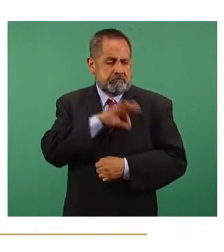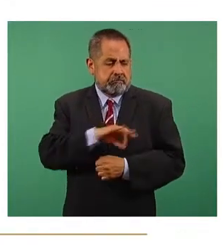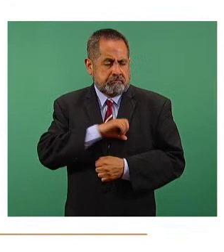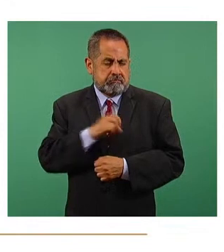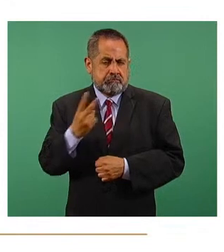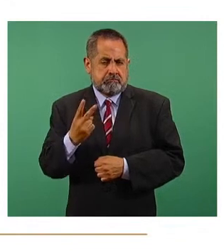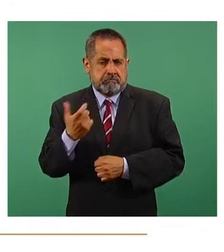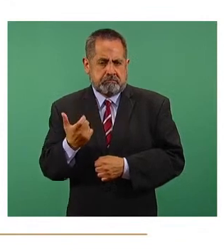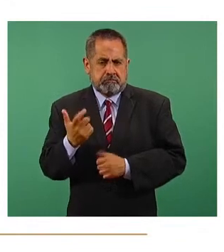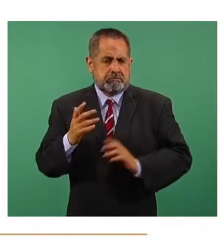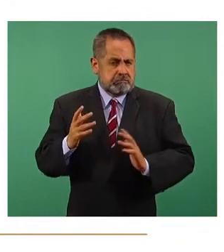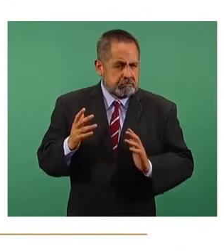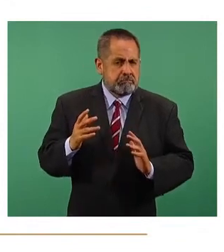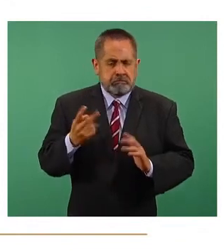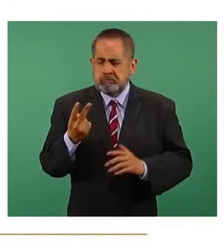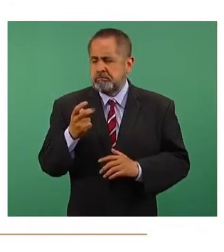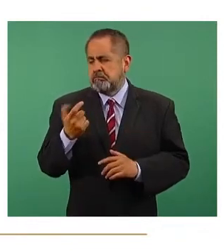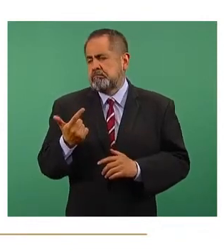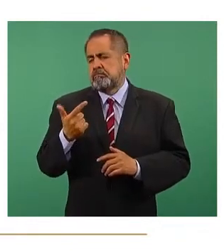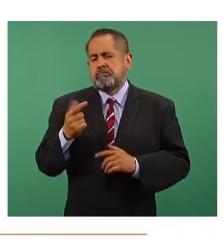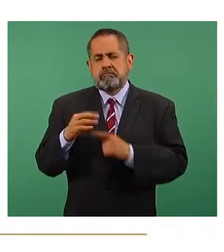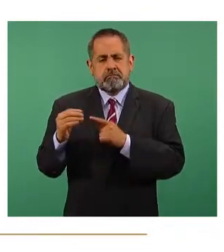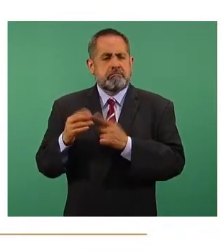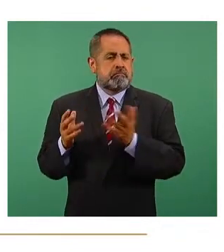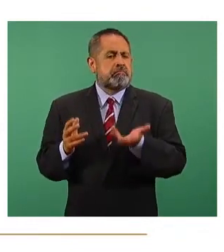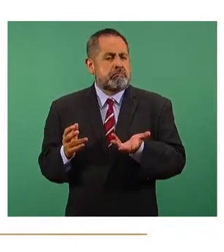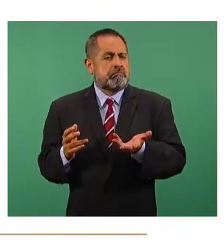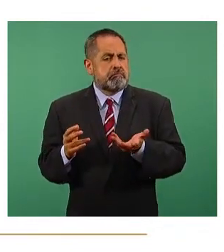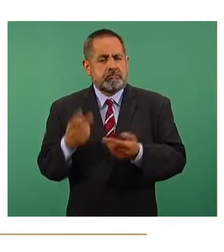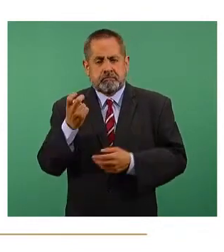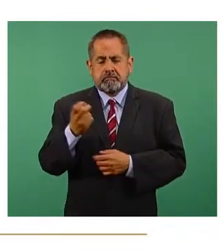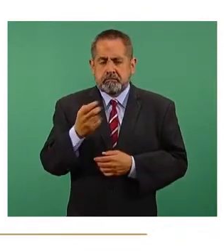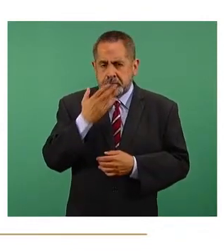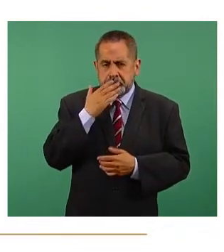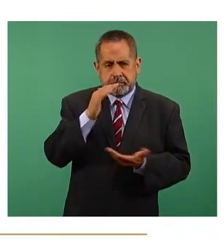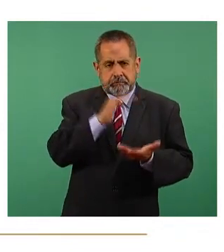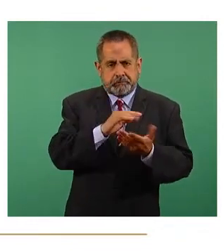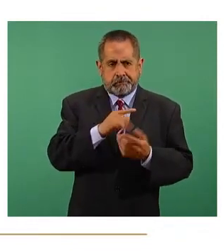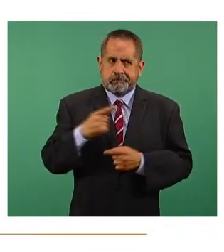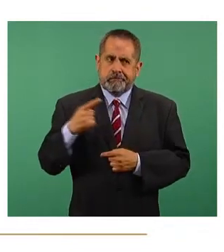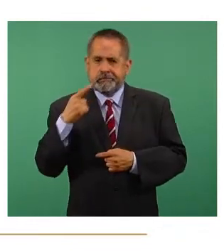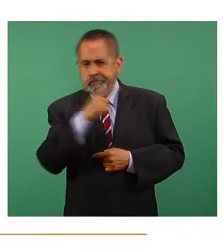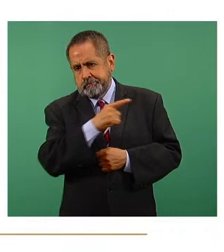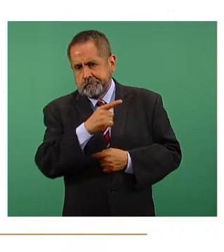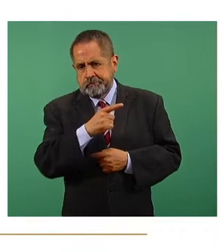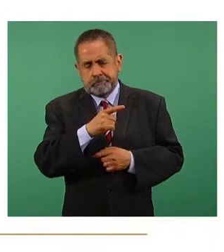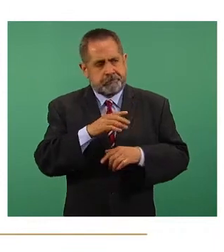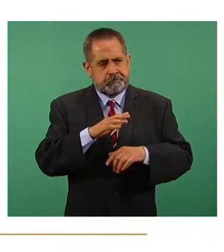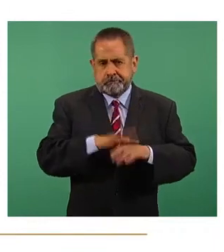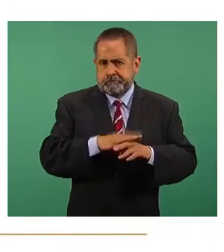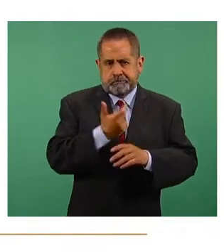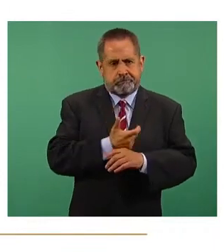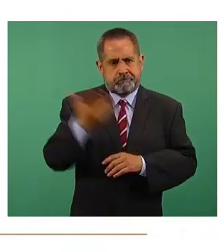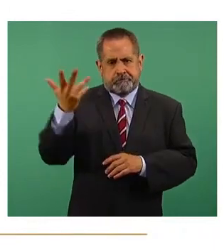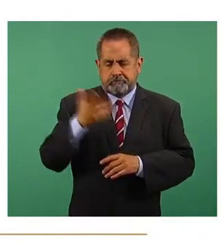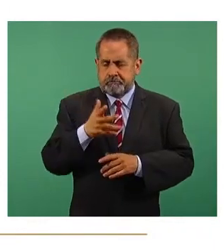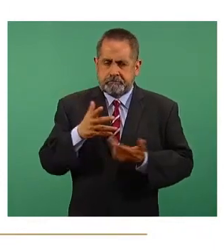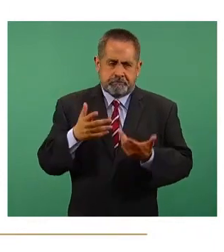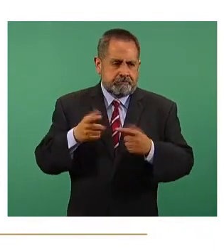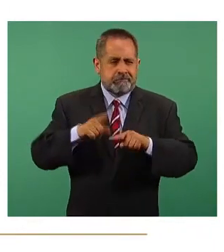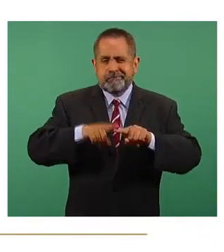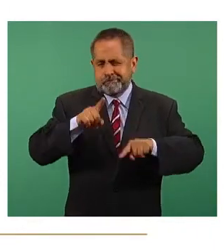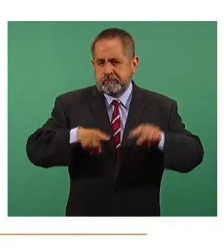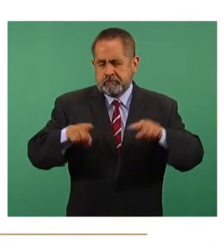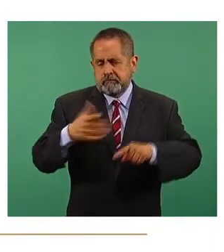con 7 centavos. En general, por esos que están un poquito pasados, es que hay presión en los